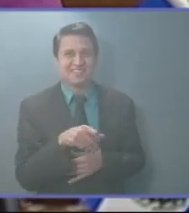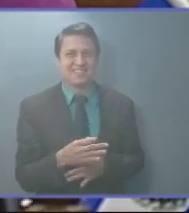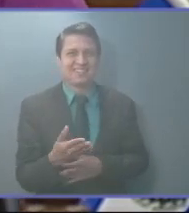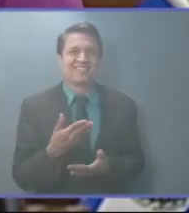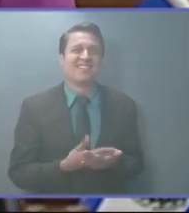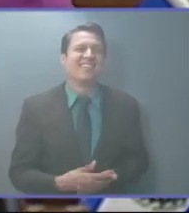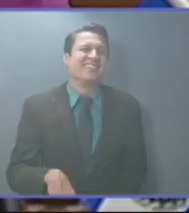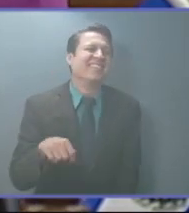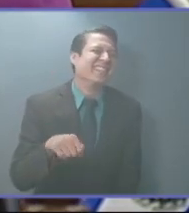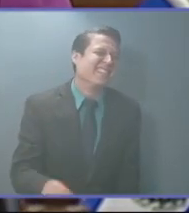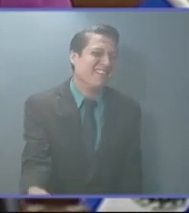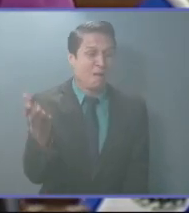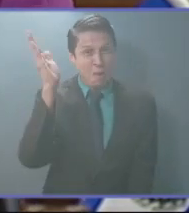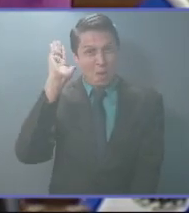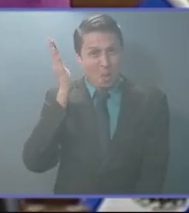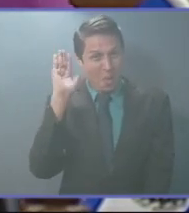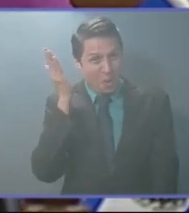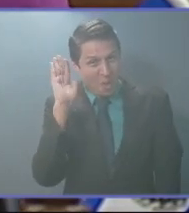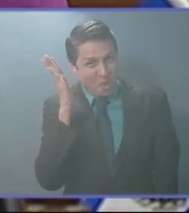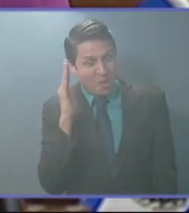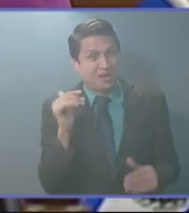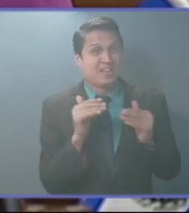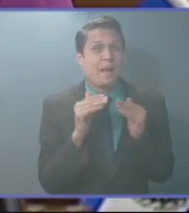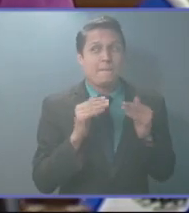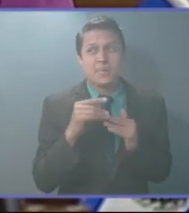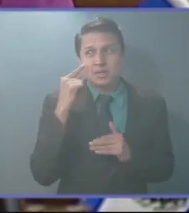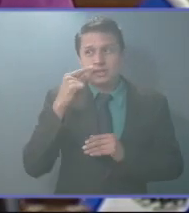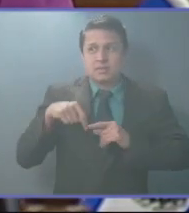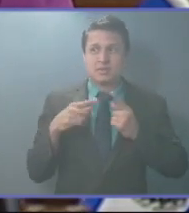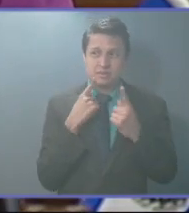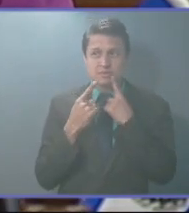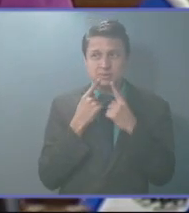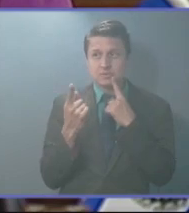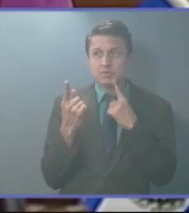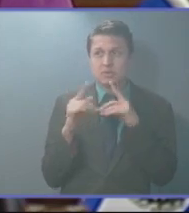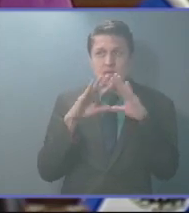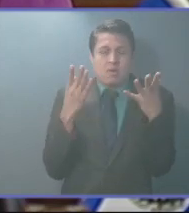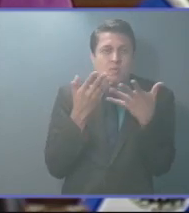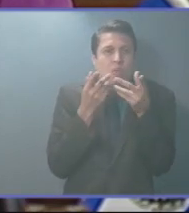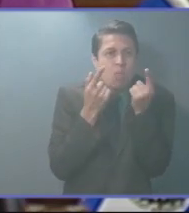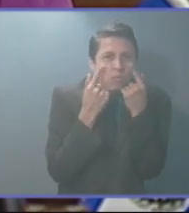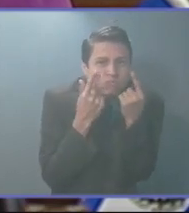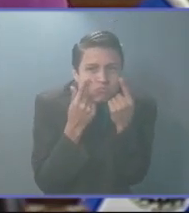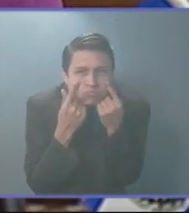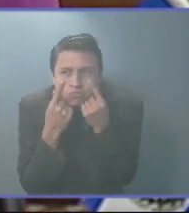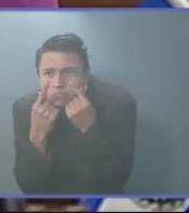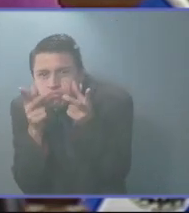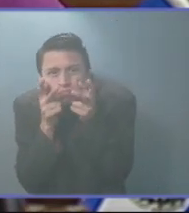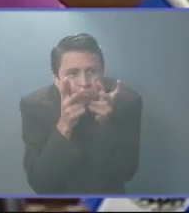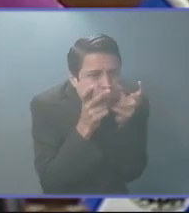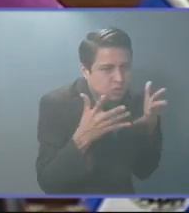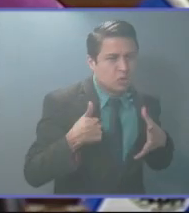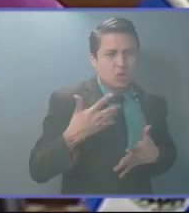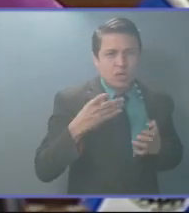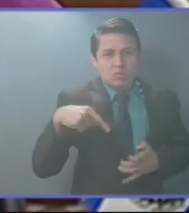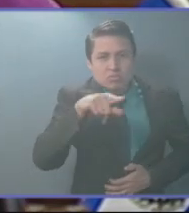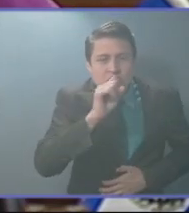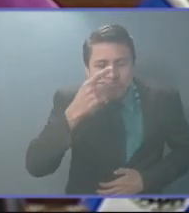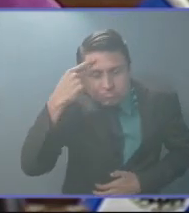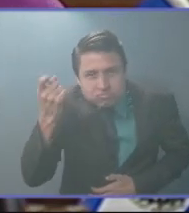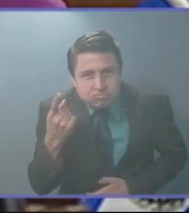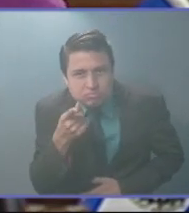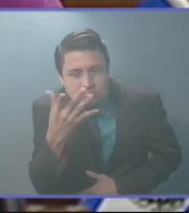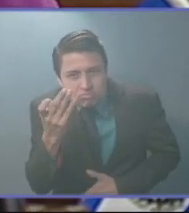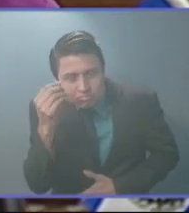aquí habla también de que va a haber esta esta interpelación el mundo está pendiente de esto y yo quiero recordar algo